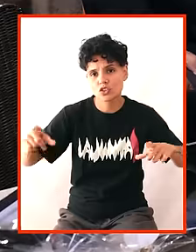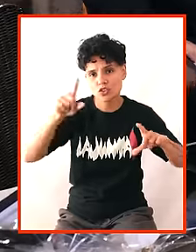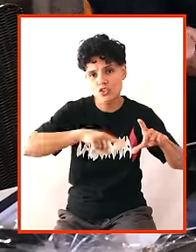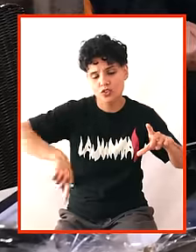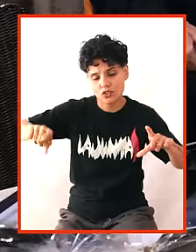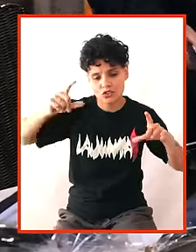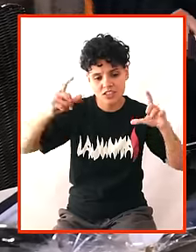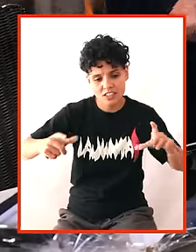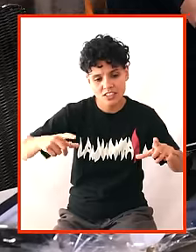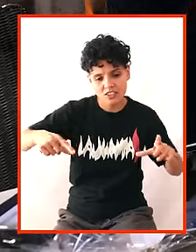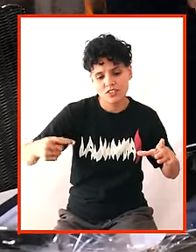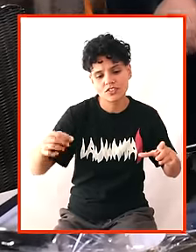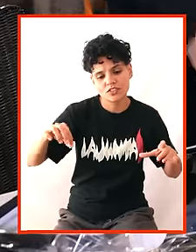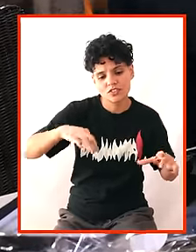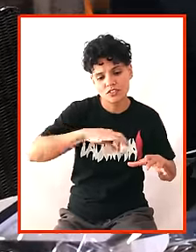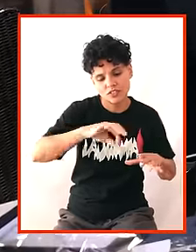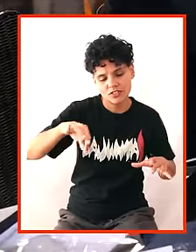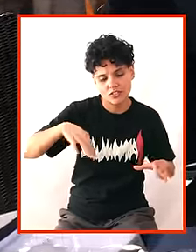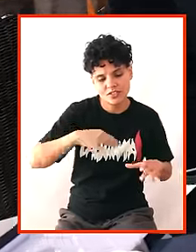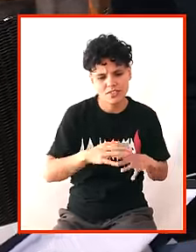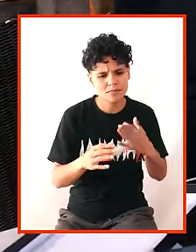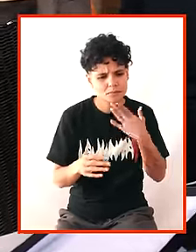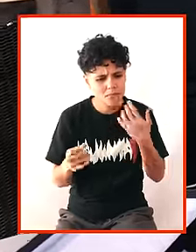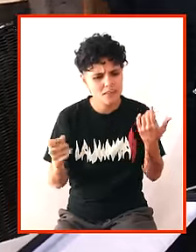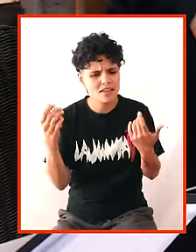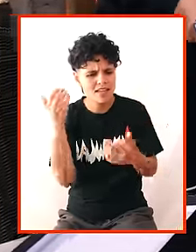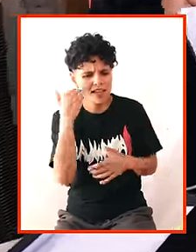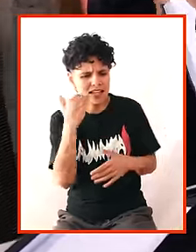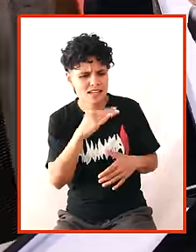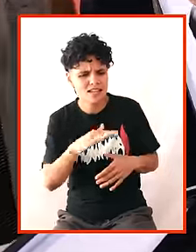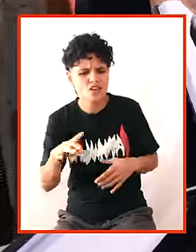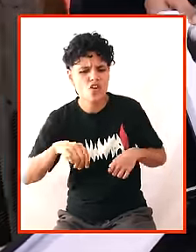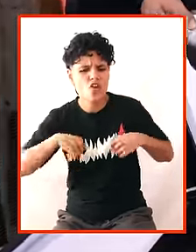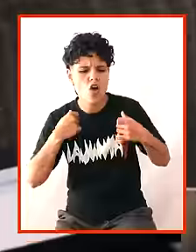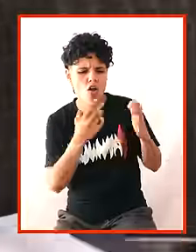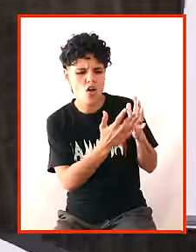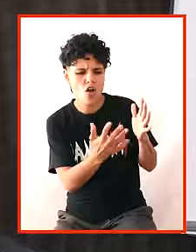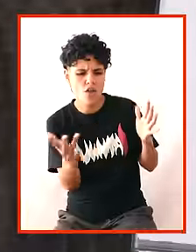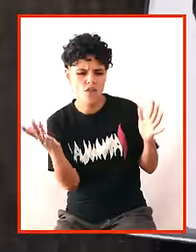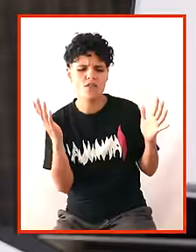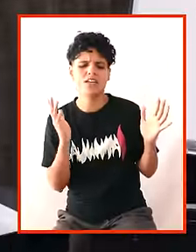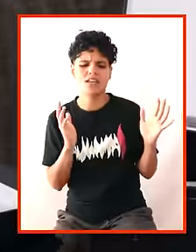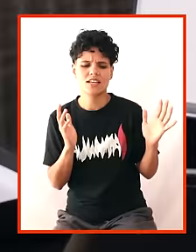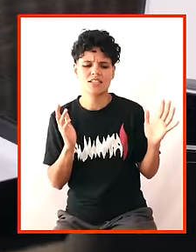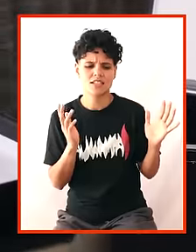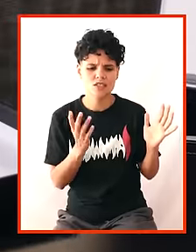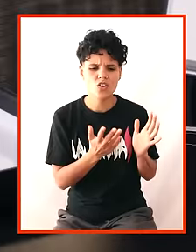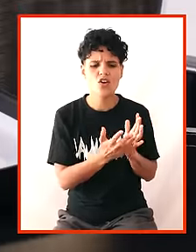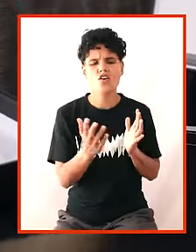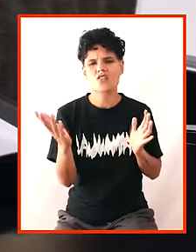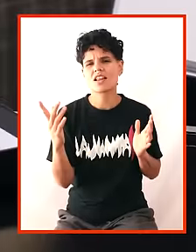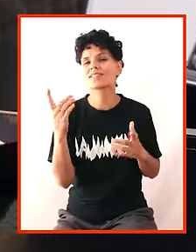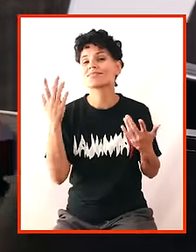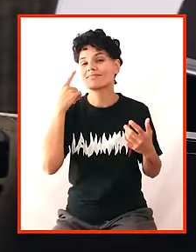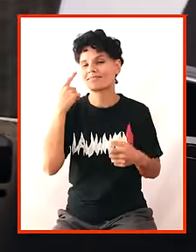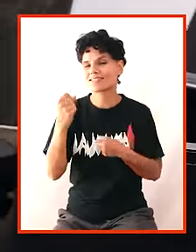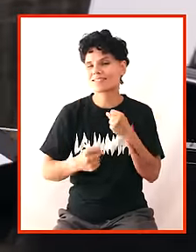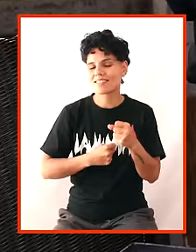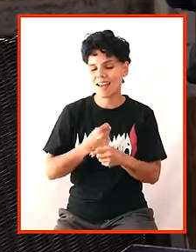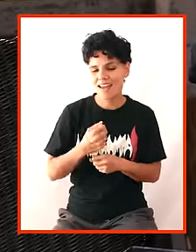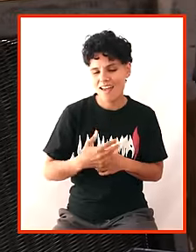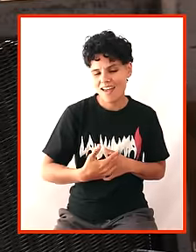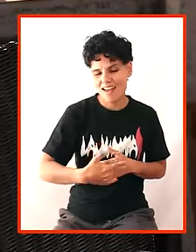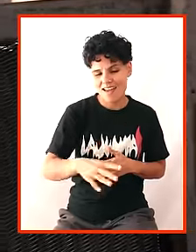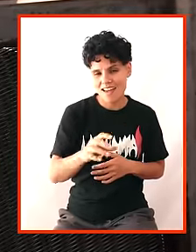mira. Mira qué niños grandes. Qué mozalbetes. Qué bitlesca, ¿no? Ahí está. Qué bitlesca, que todo. Han pasado los años,